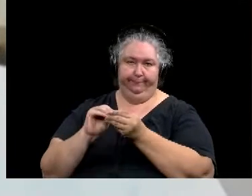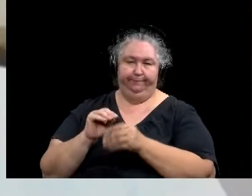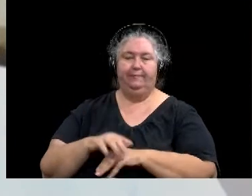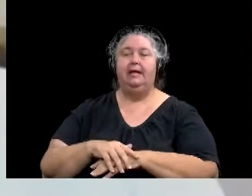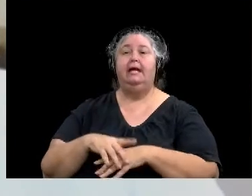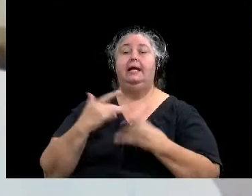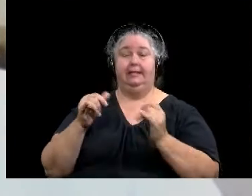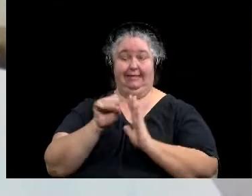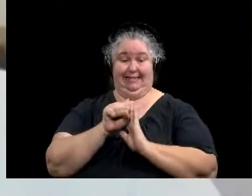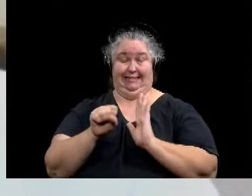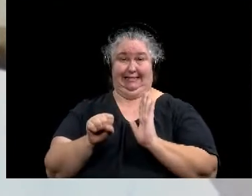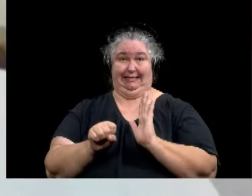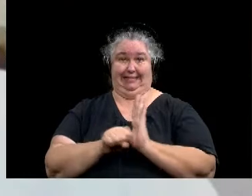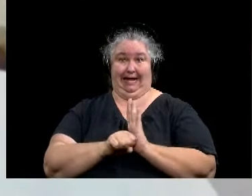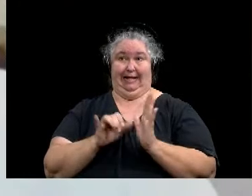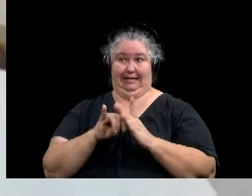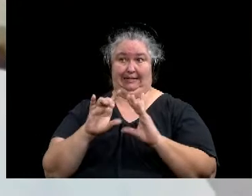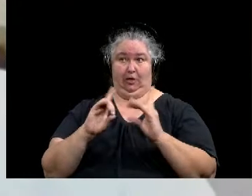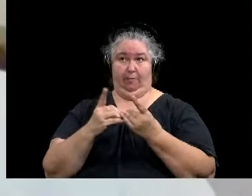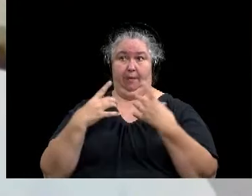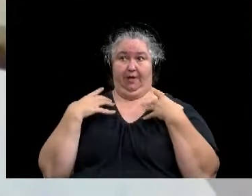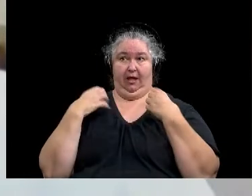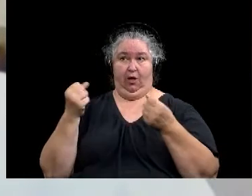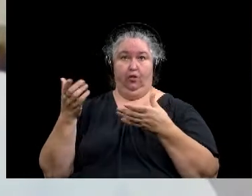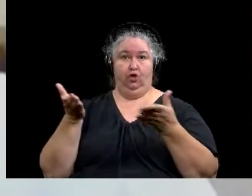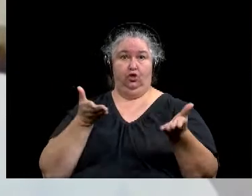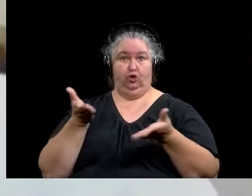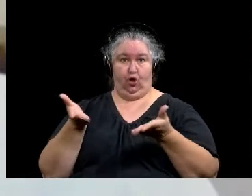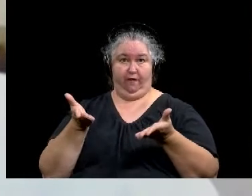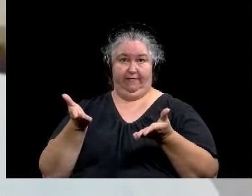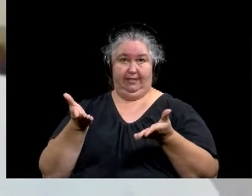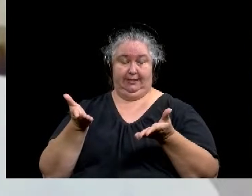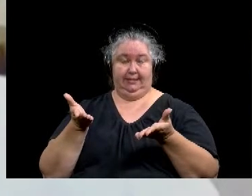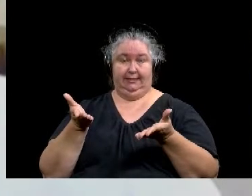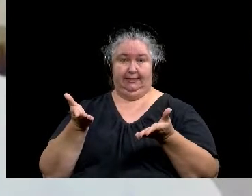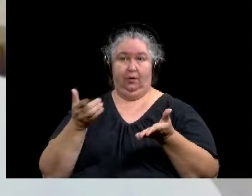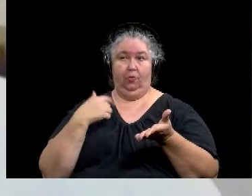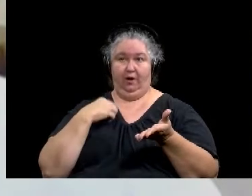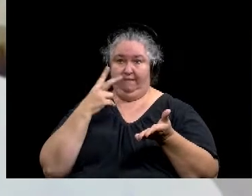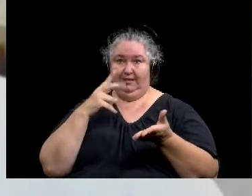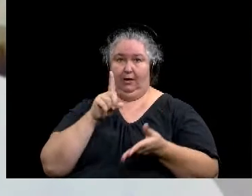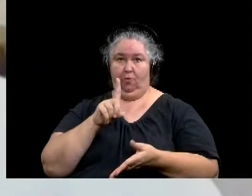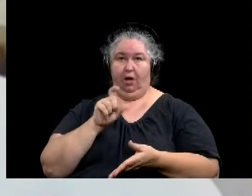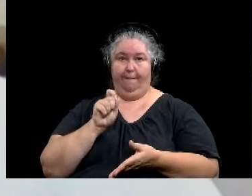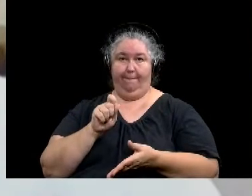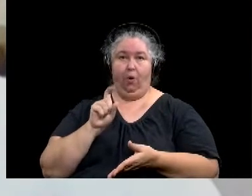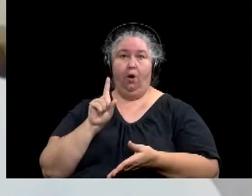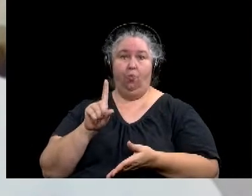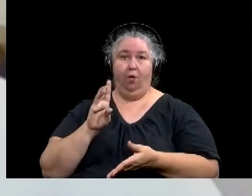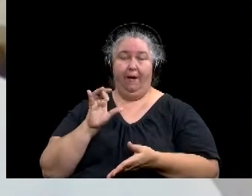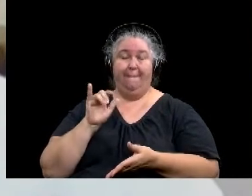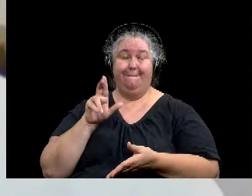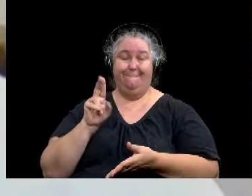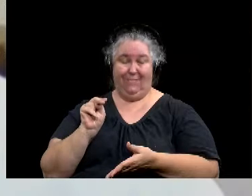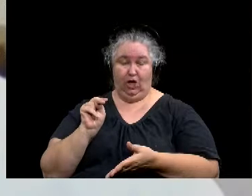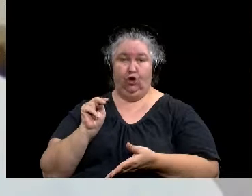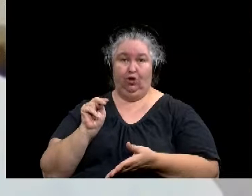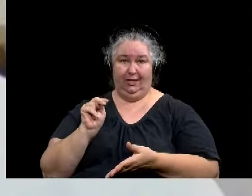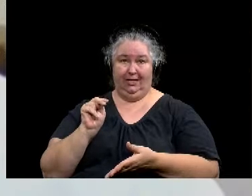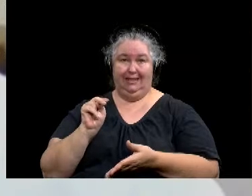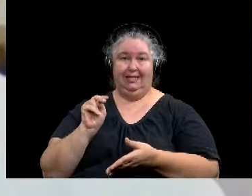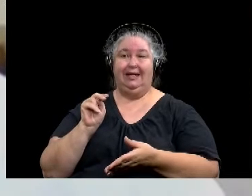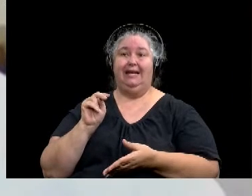en nuestro estado aquí en el departamento d de salud 1 puntos 1